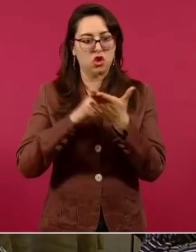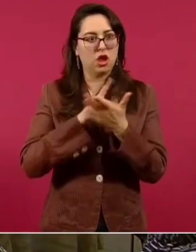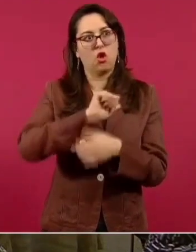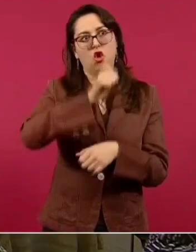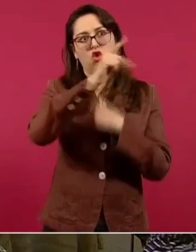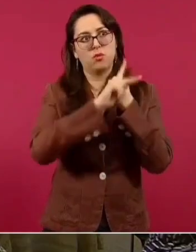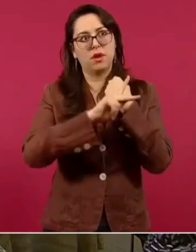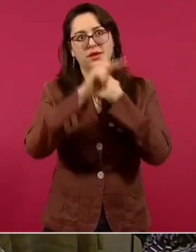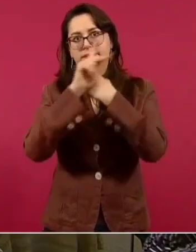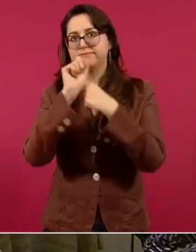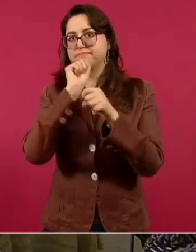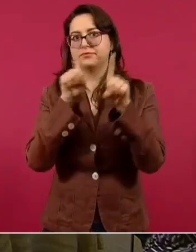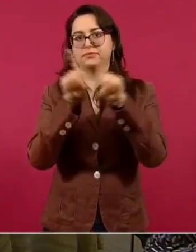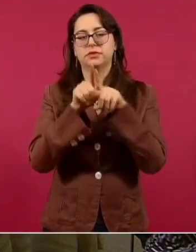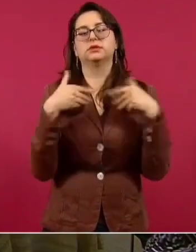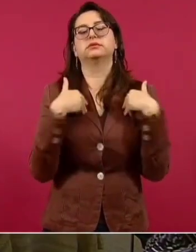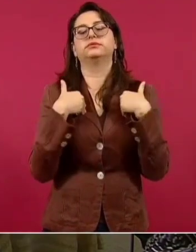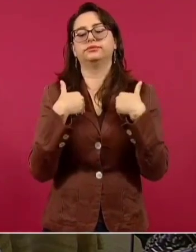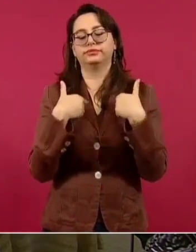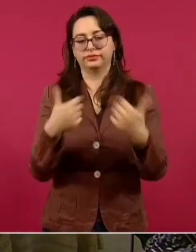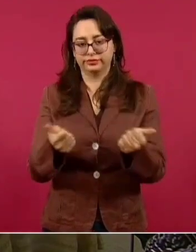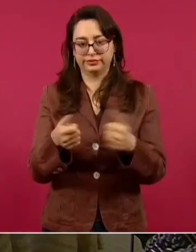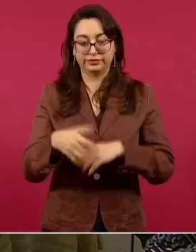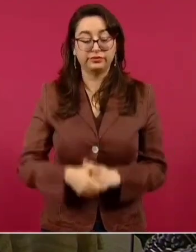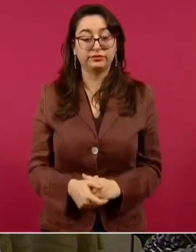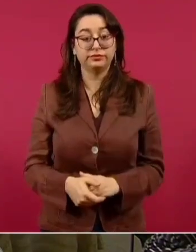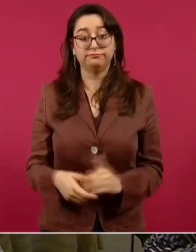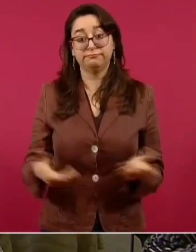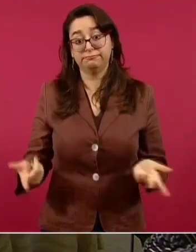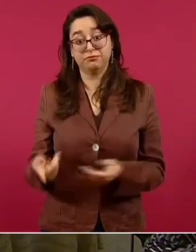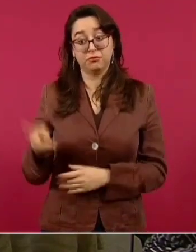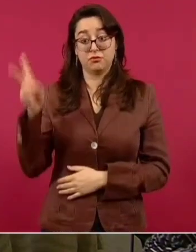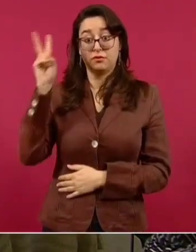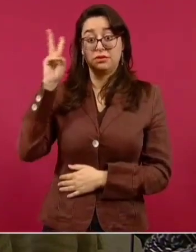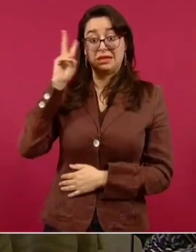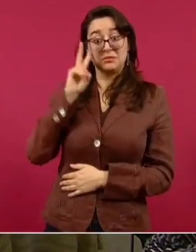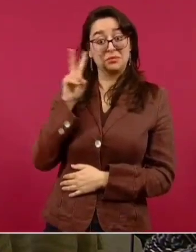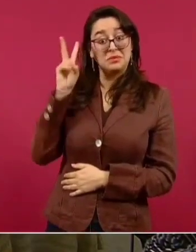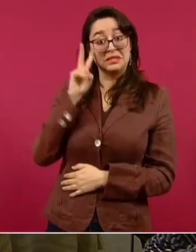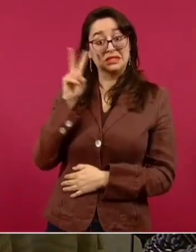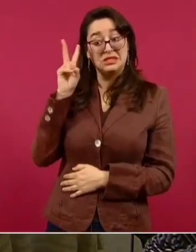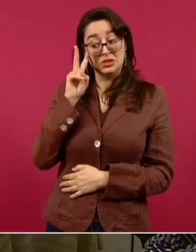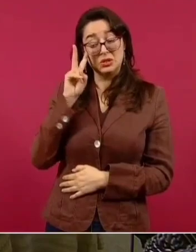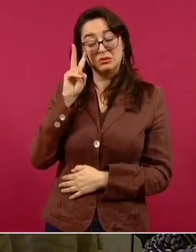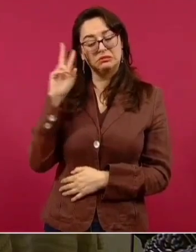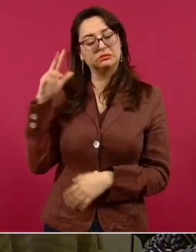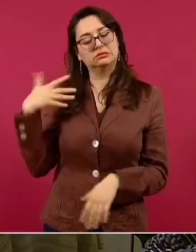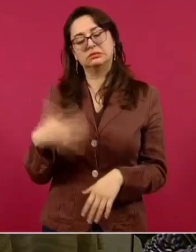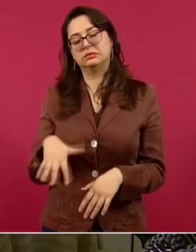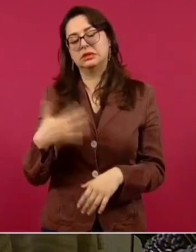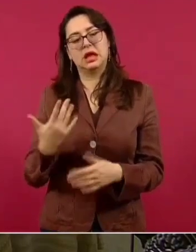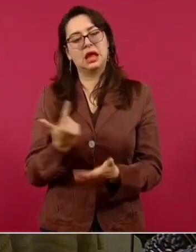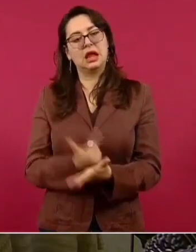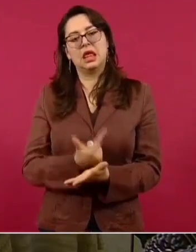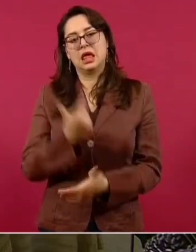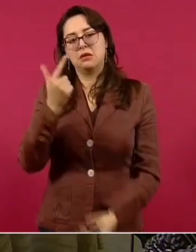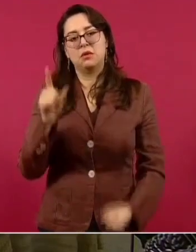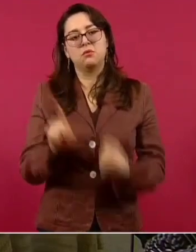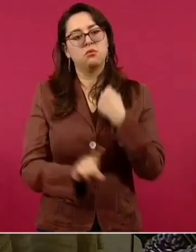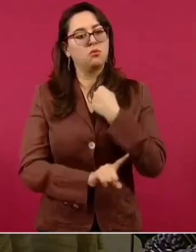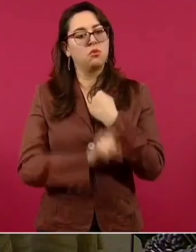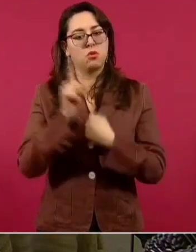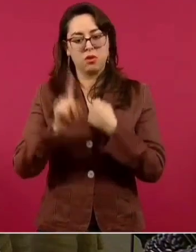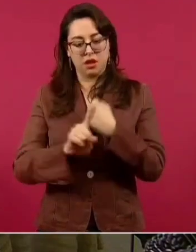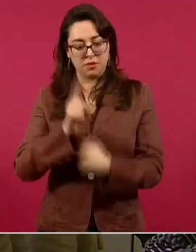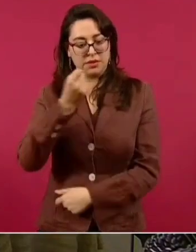son, en síntesis, un problema crónico de salud, y no solo de salud, sino un problema social, donde la